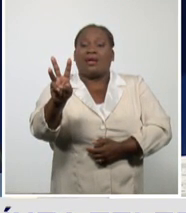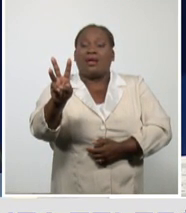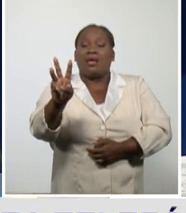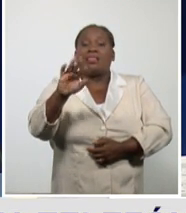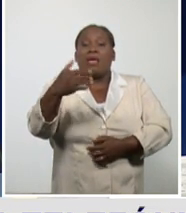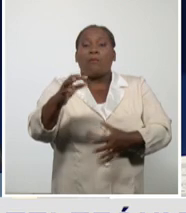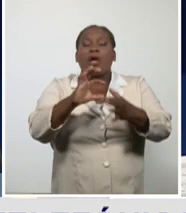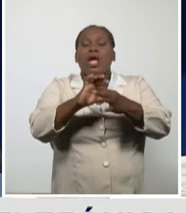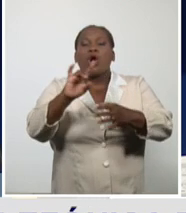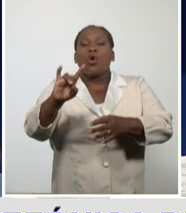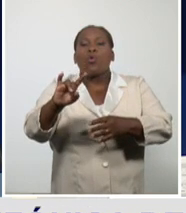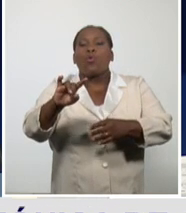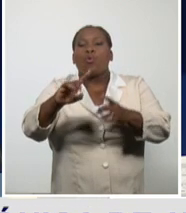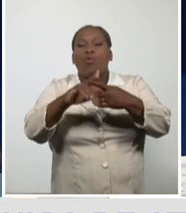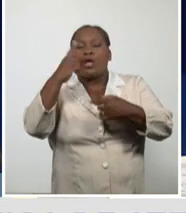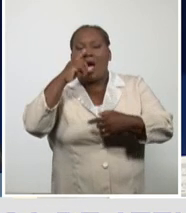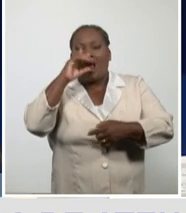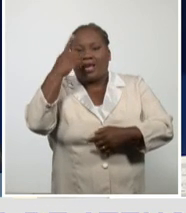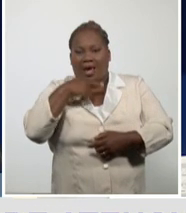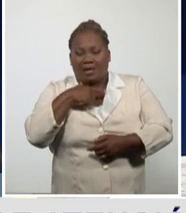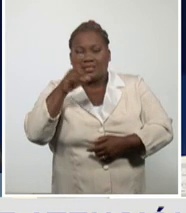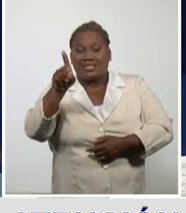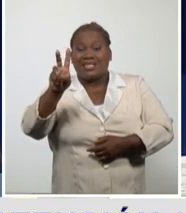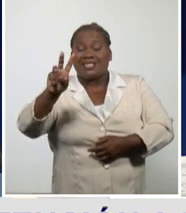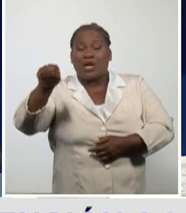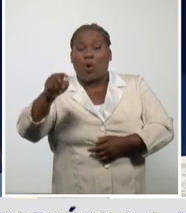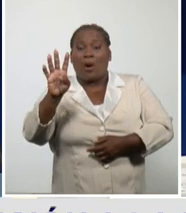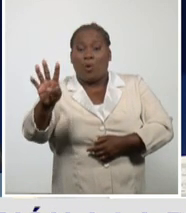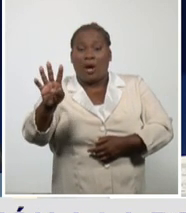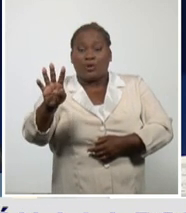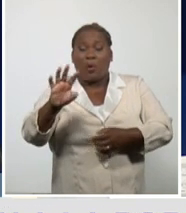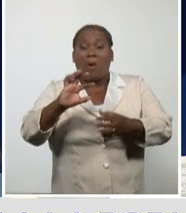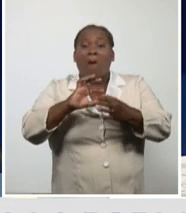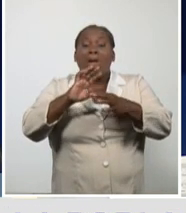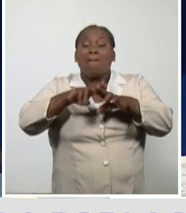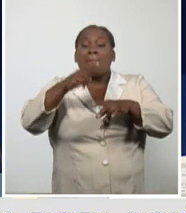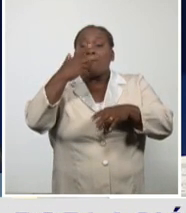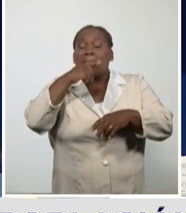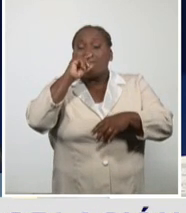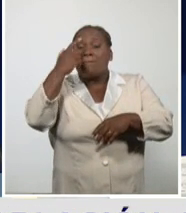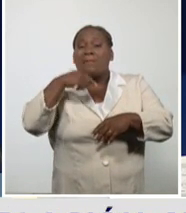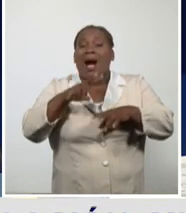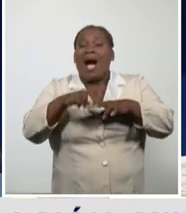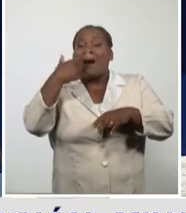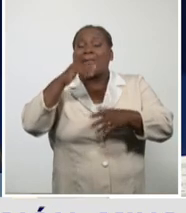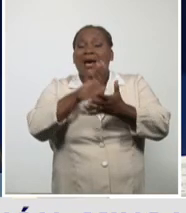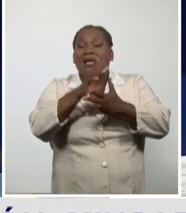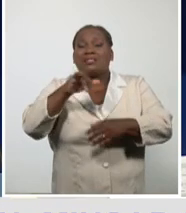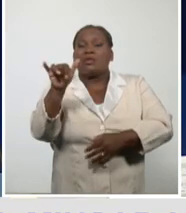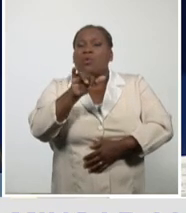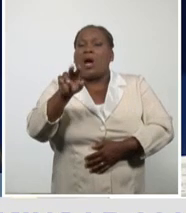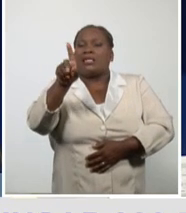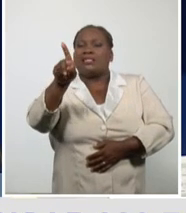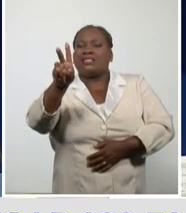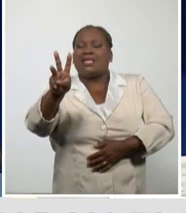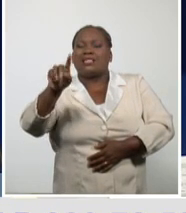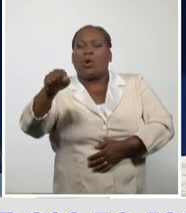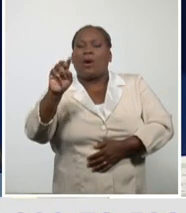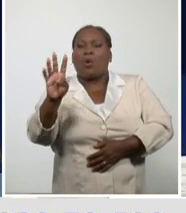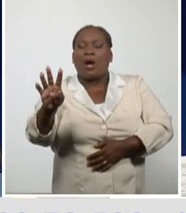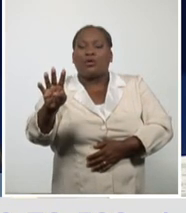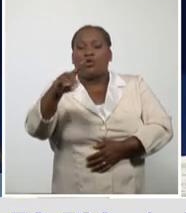Guyana con 13,4%, le sigue Bahamas con 13,4% también, le sigue San Vicente y